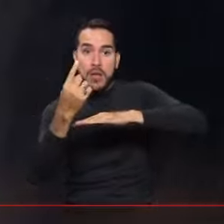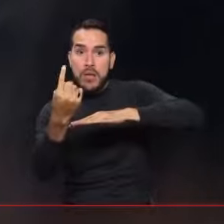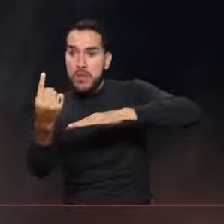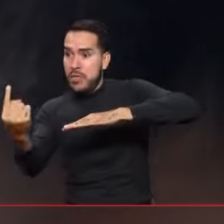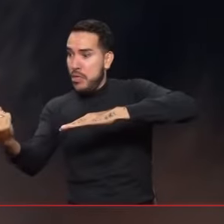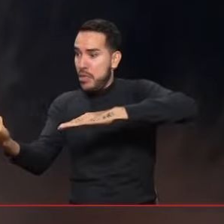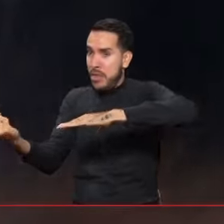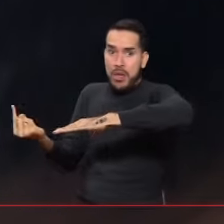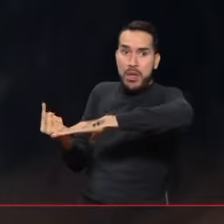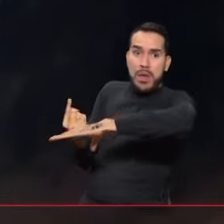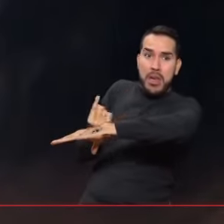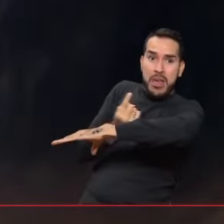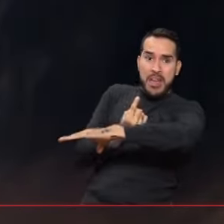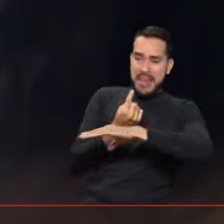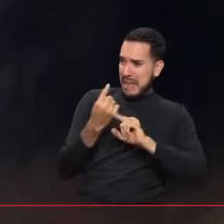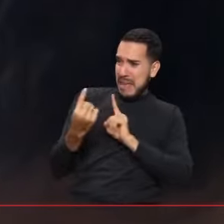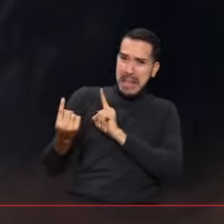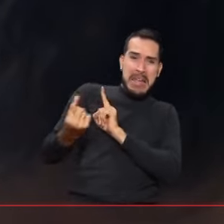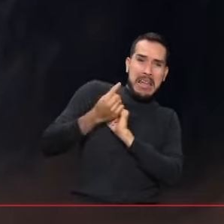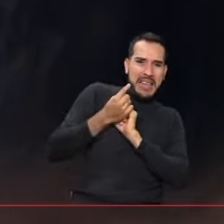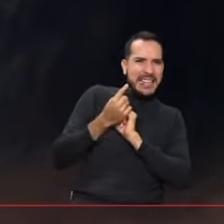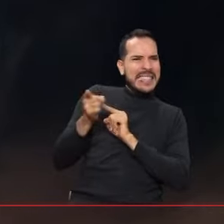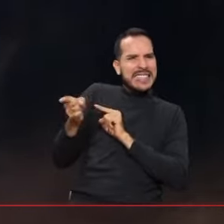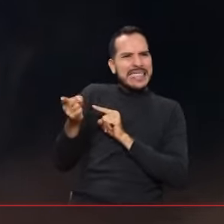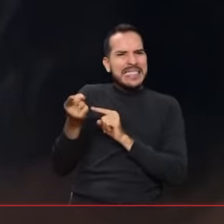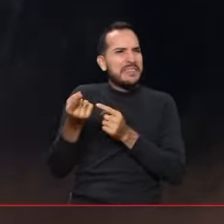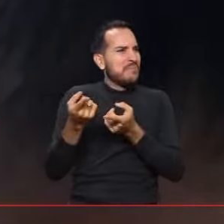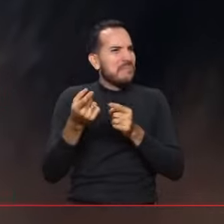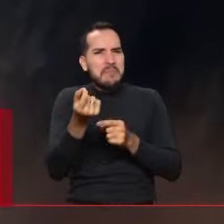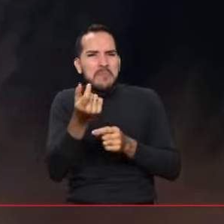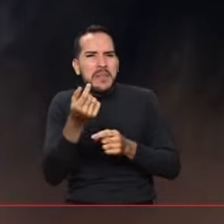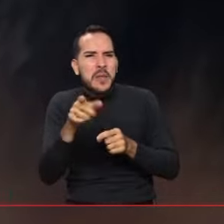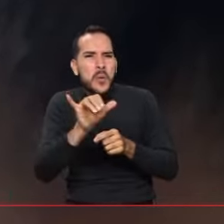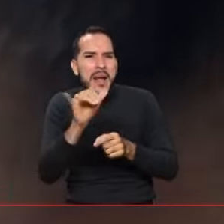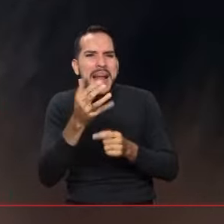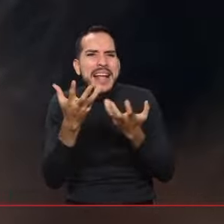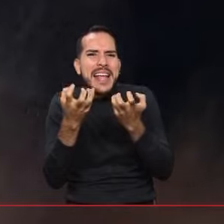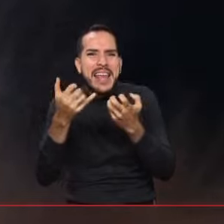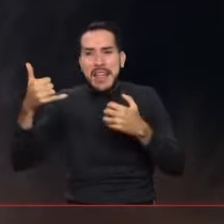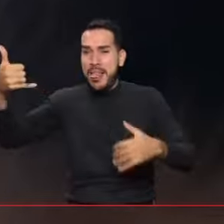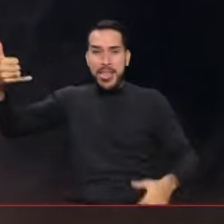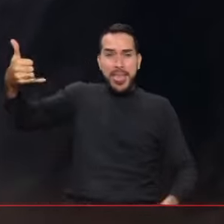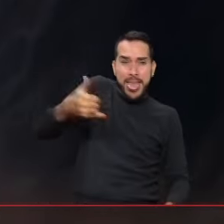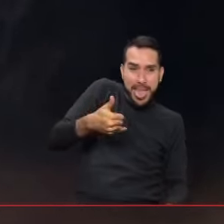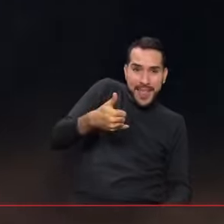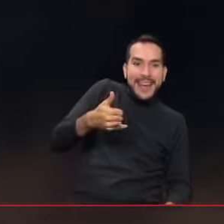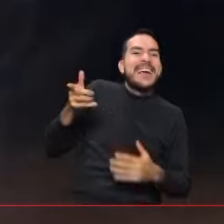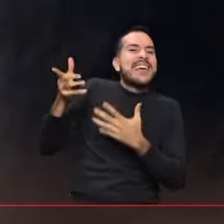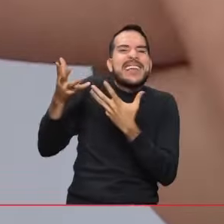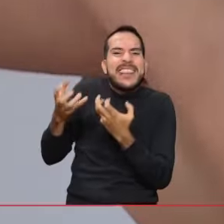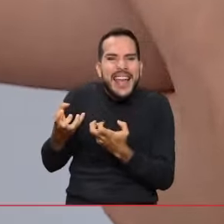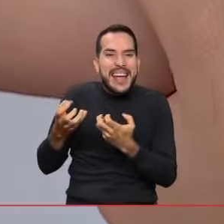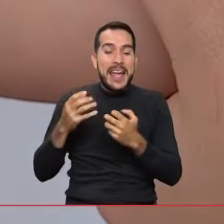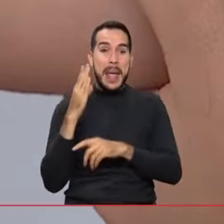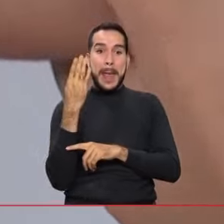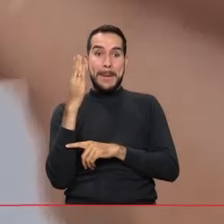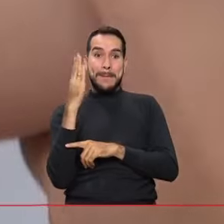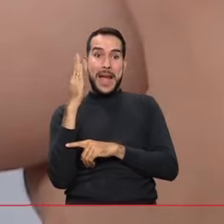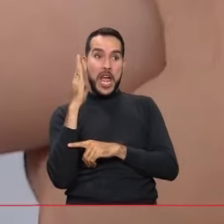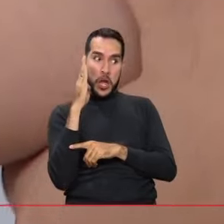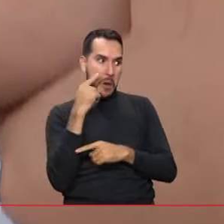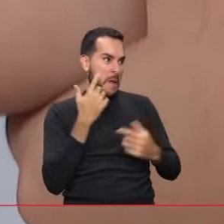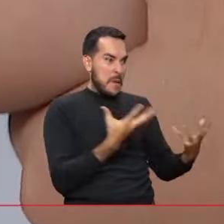sea, eso es lo que yo siento, porque él solamente me jalaba como hacia el baño, porque ahí detrás de la barra hay un baño. Entonces él me jalaba, lo que yo no me